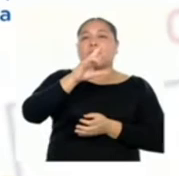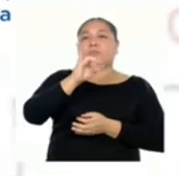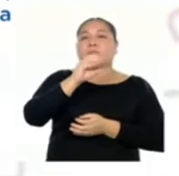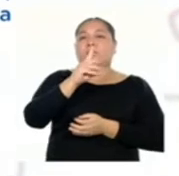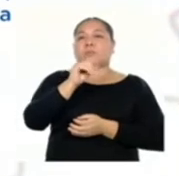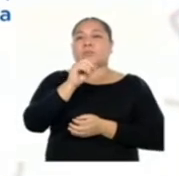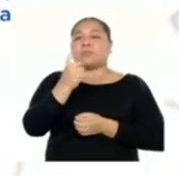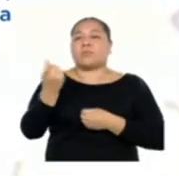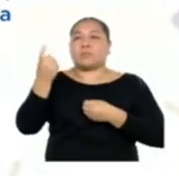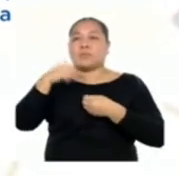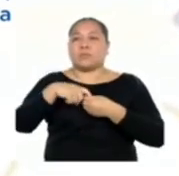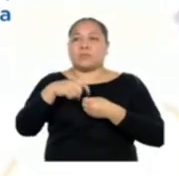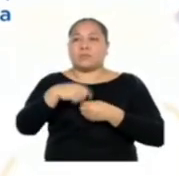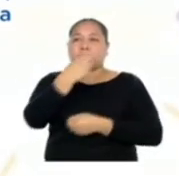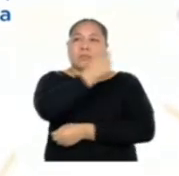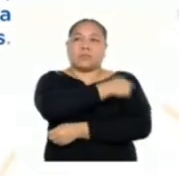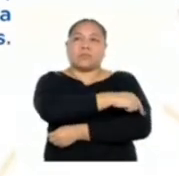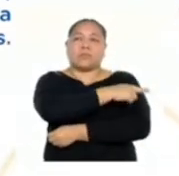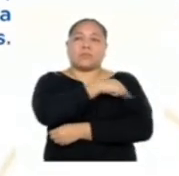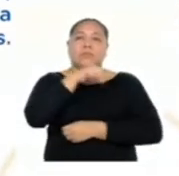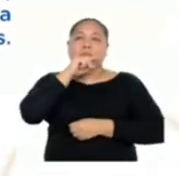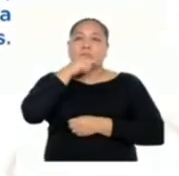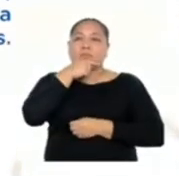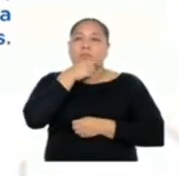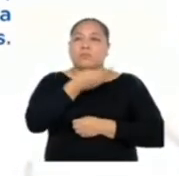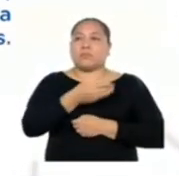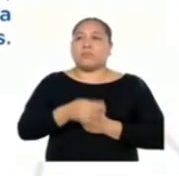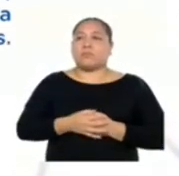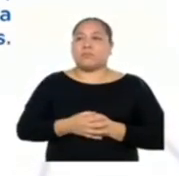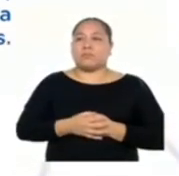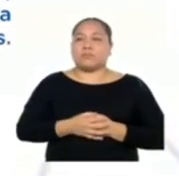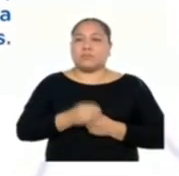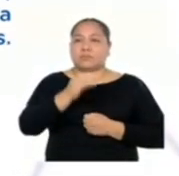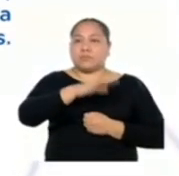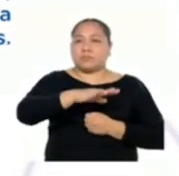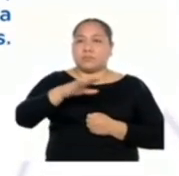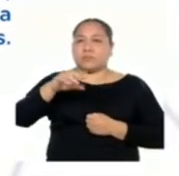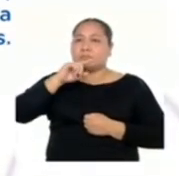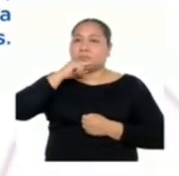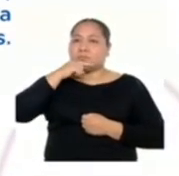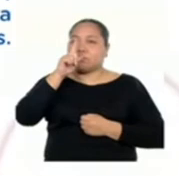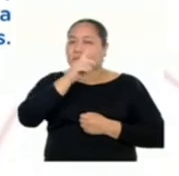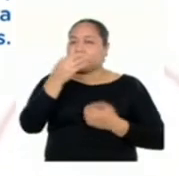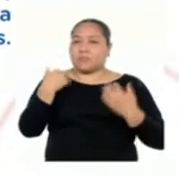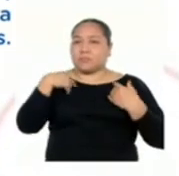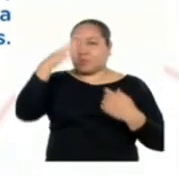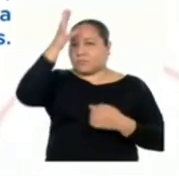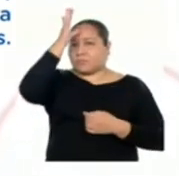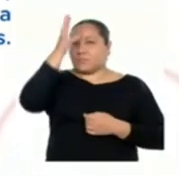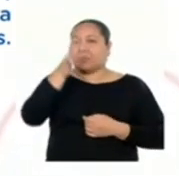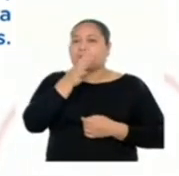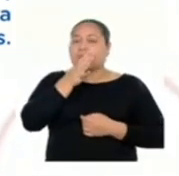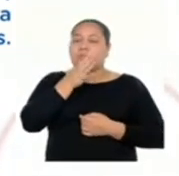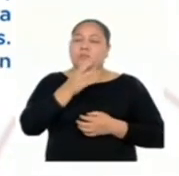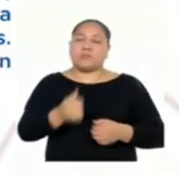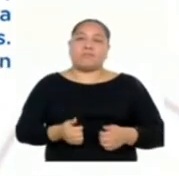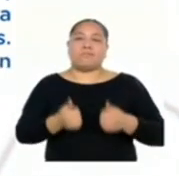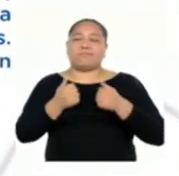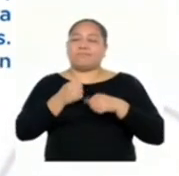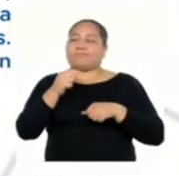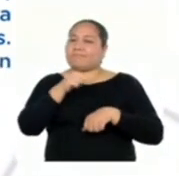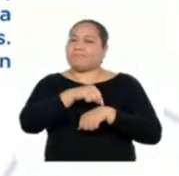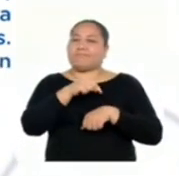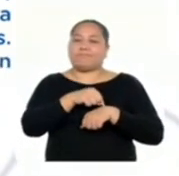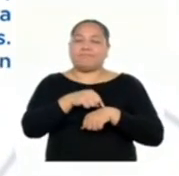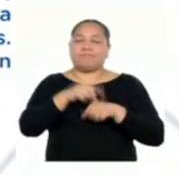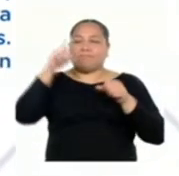Caridad, que pertenecía al Hospital de Mujeres. Las niñas huérfanas vivían situaciones precarias